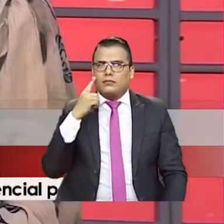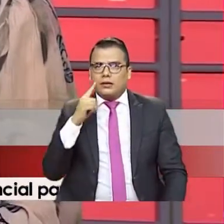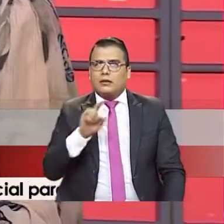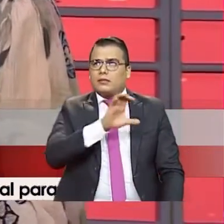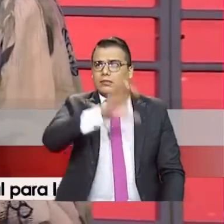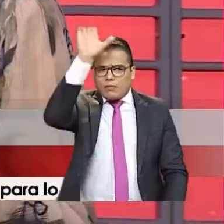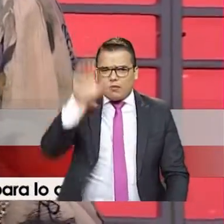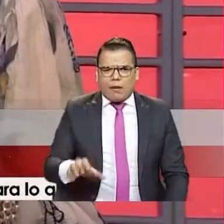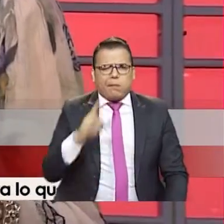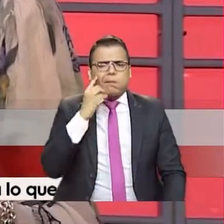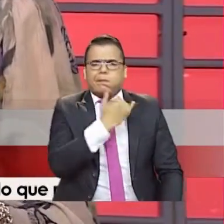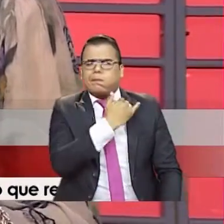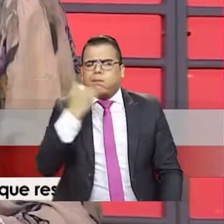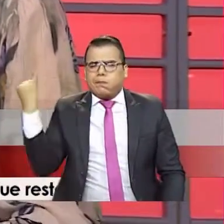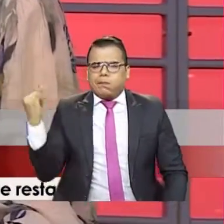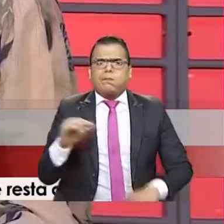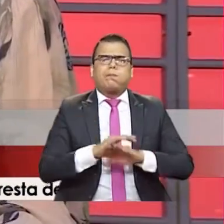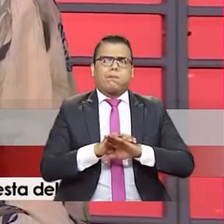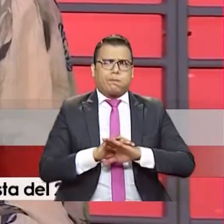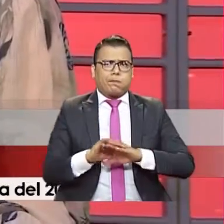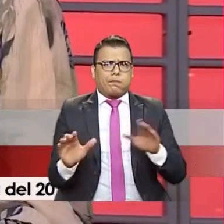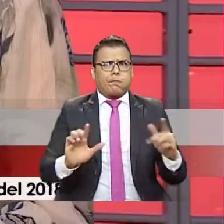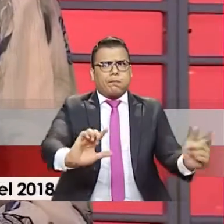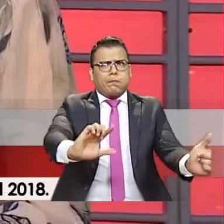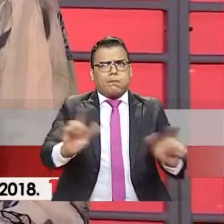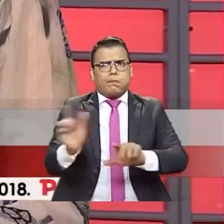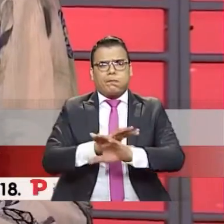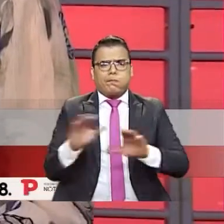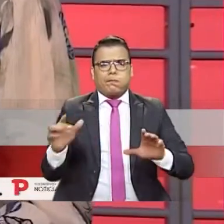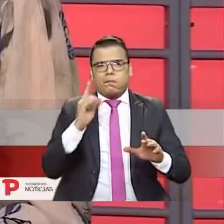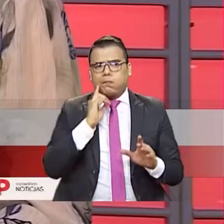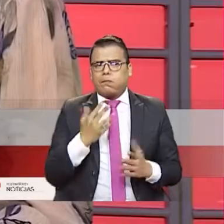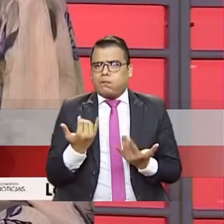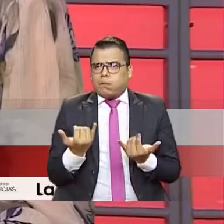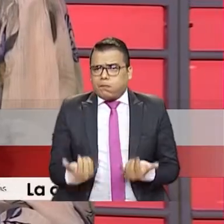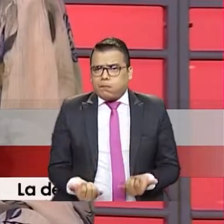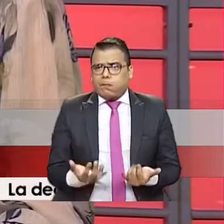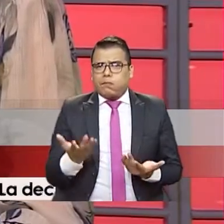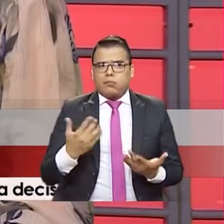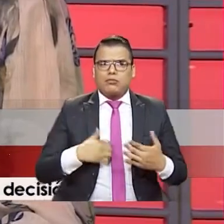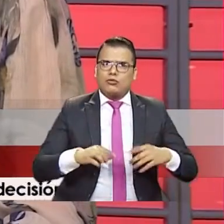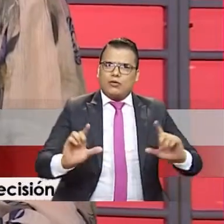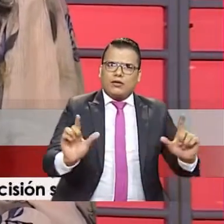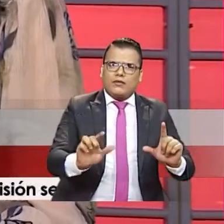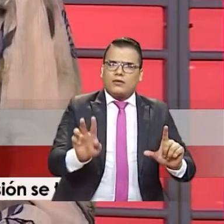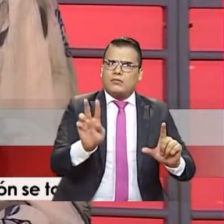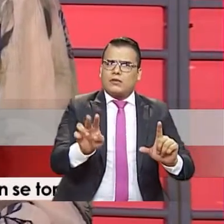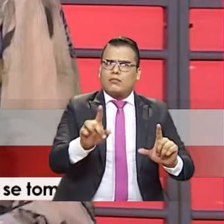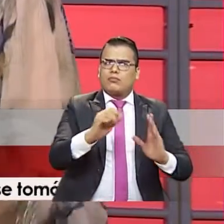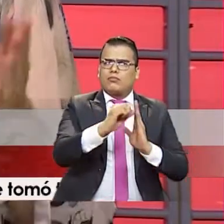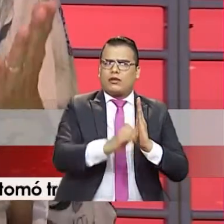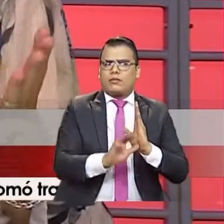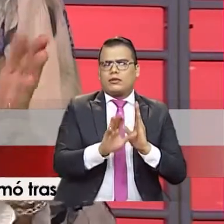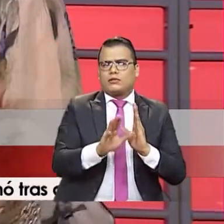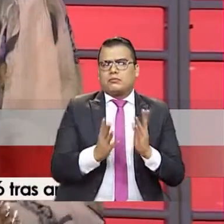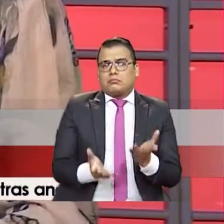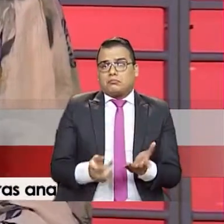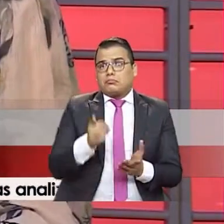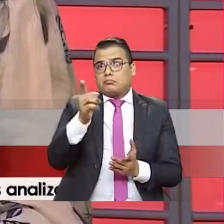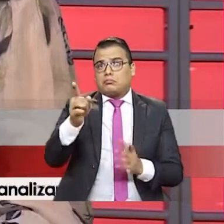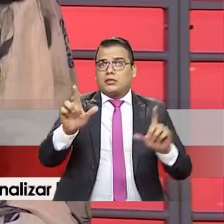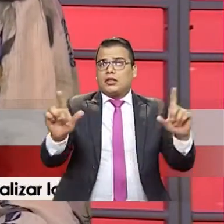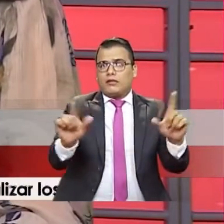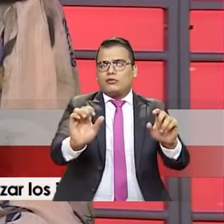en la región y en el mundo ya han hecho y es que dice a ver hoy en día yo veo televisión este programa claro lo puedo ver por